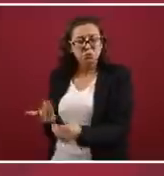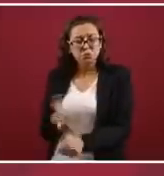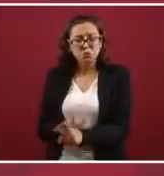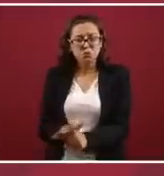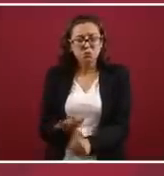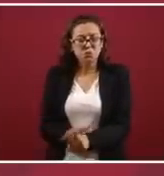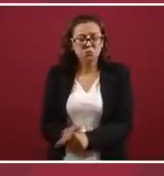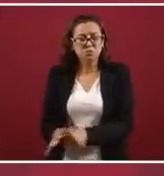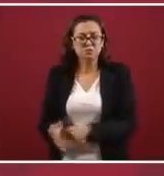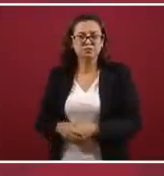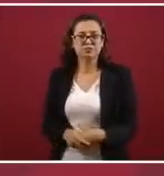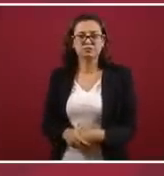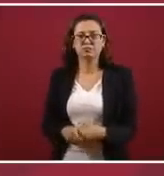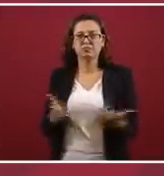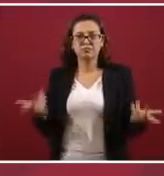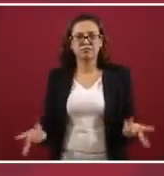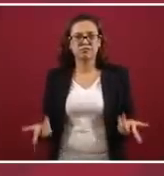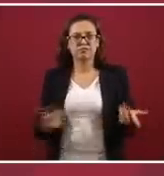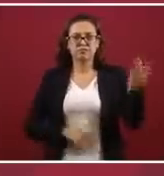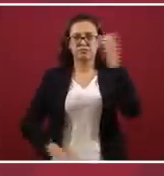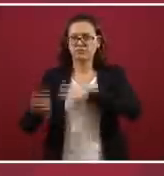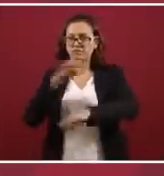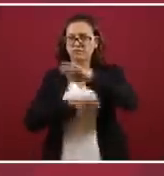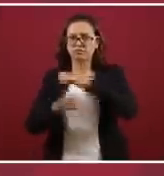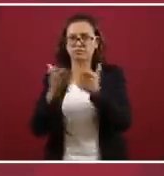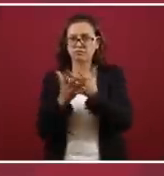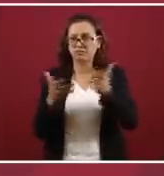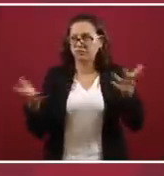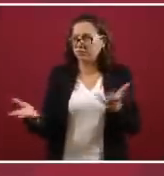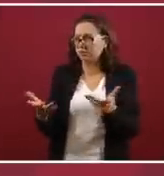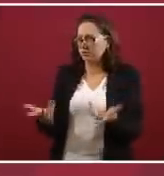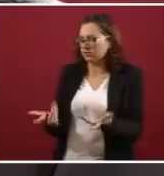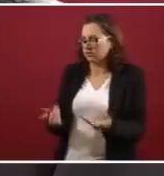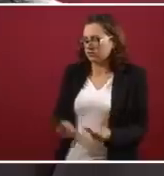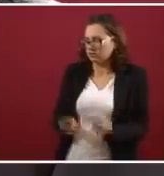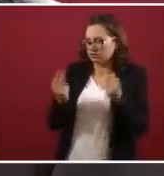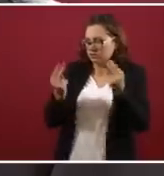No se benefician las empresas, no se beneficia el comercio.